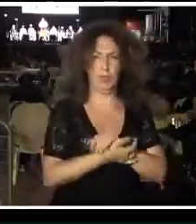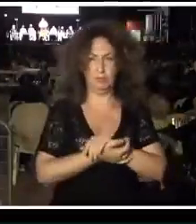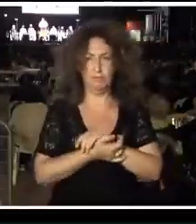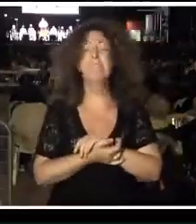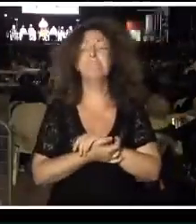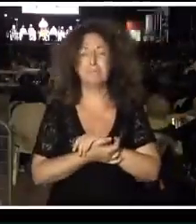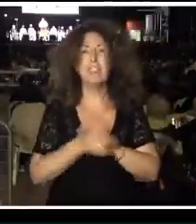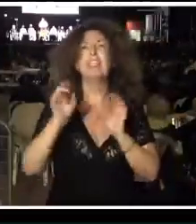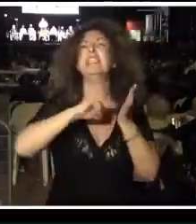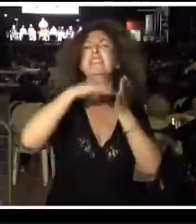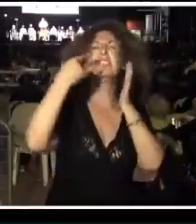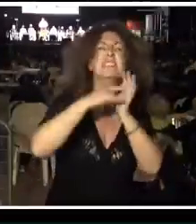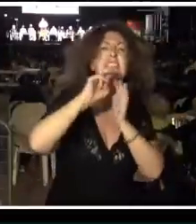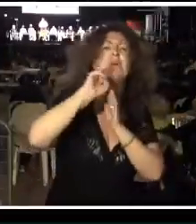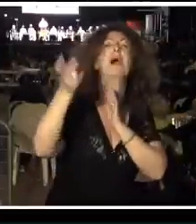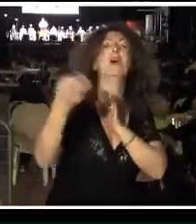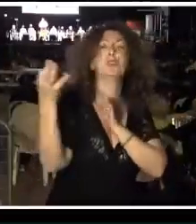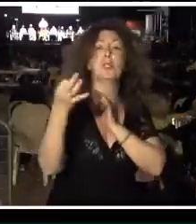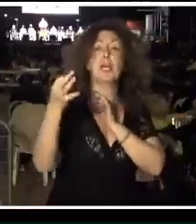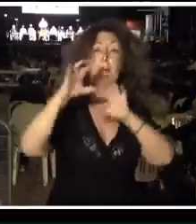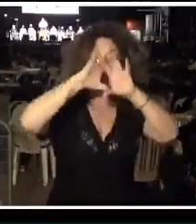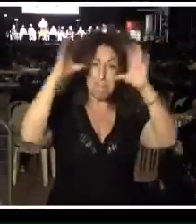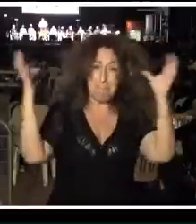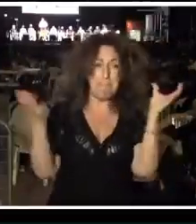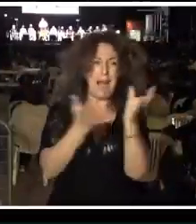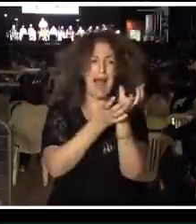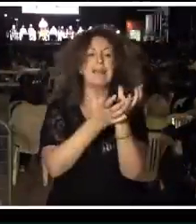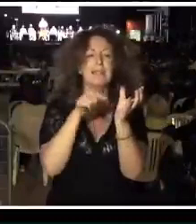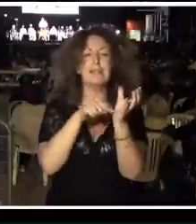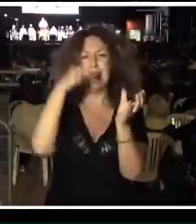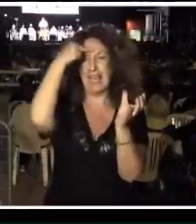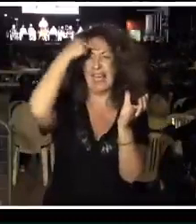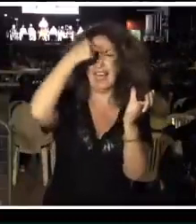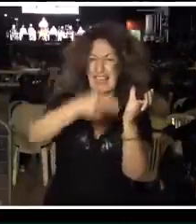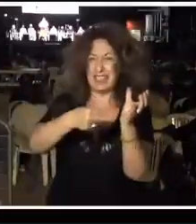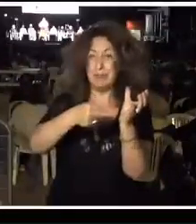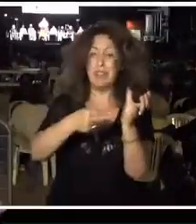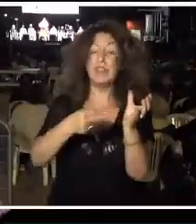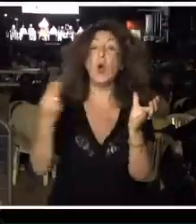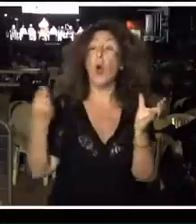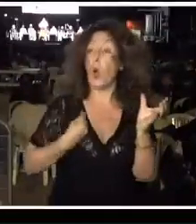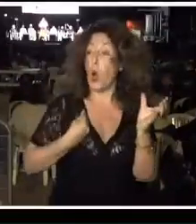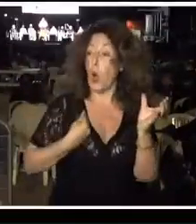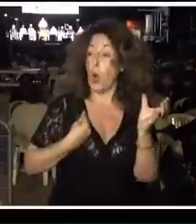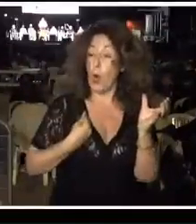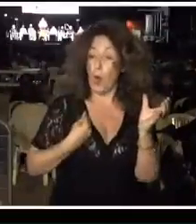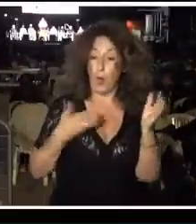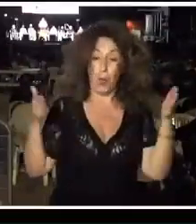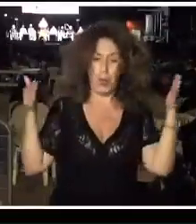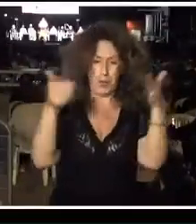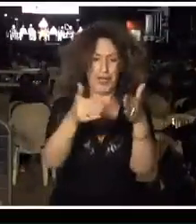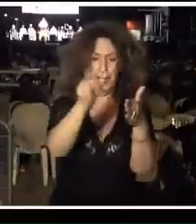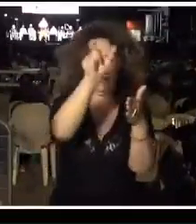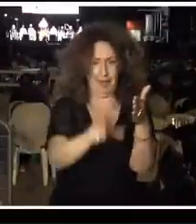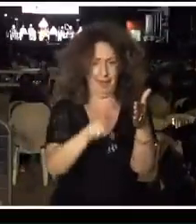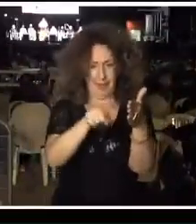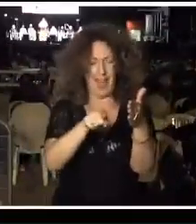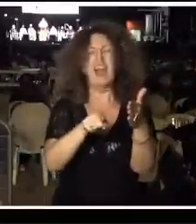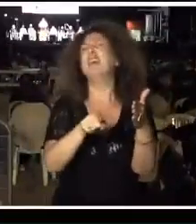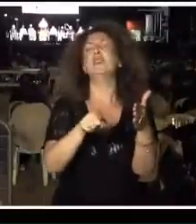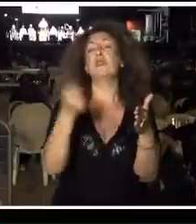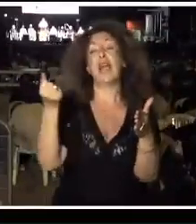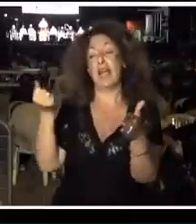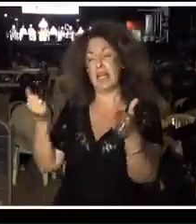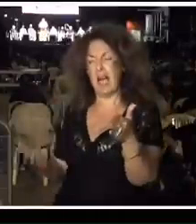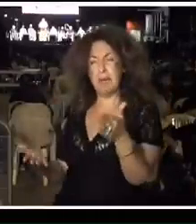respetuoso con el planeta, que ponga la vida en el centro y termine con un capitalismo patriarcal incapaz